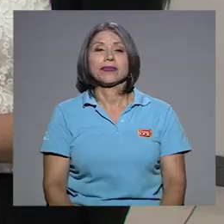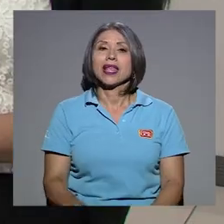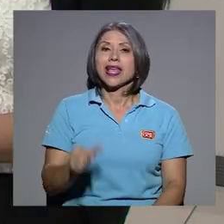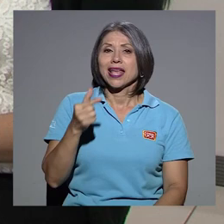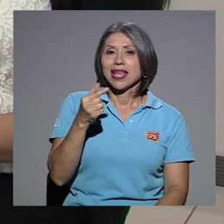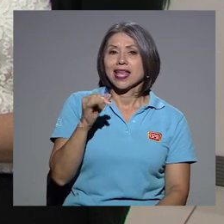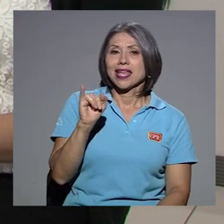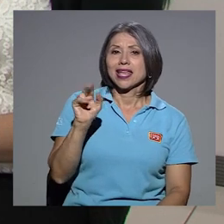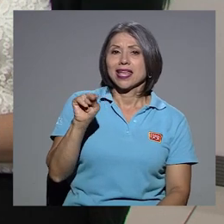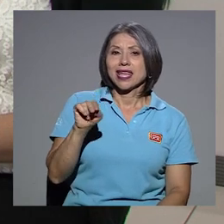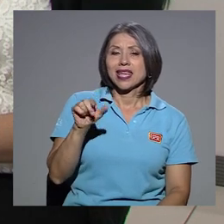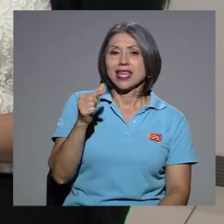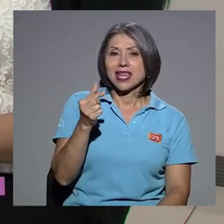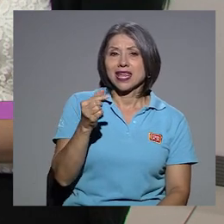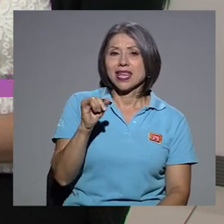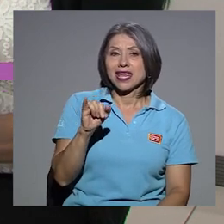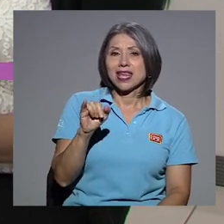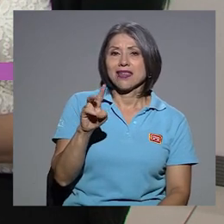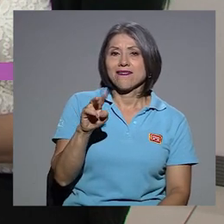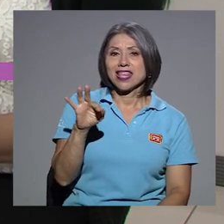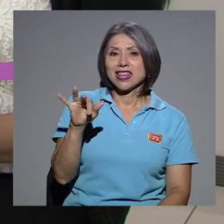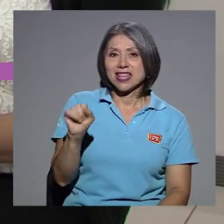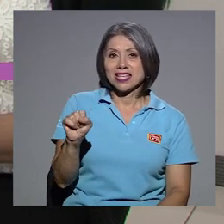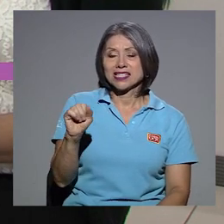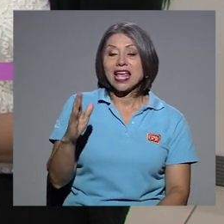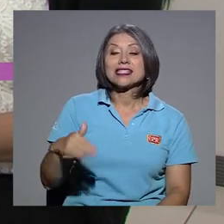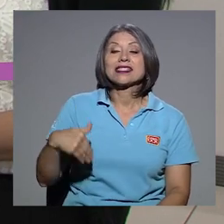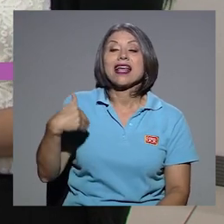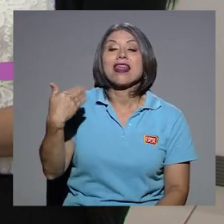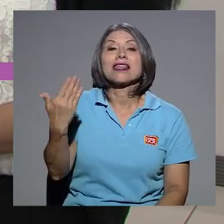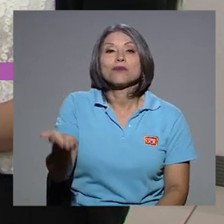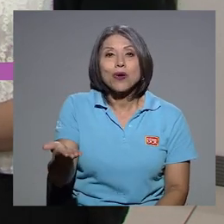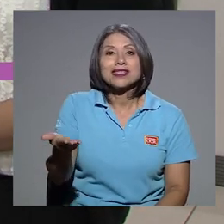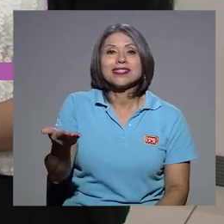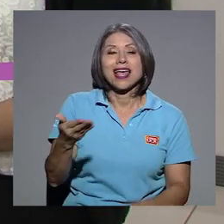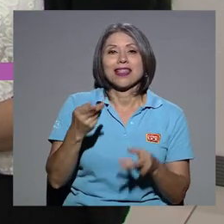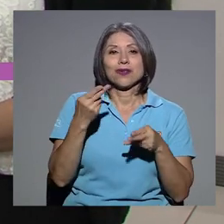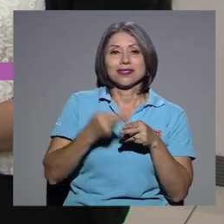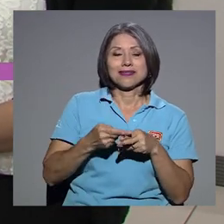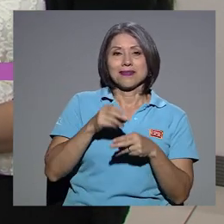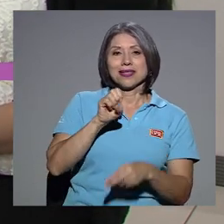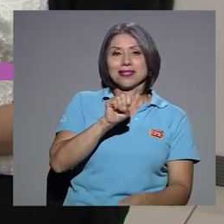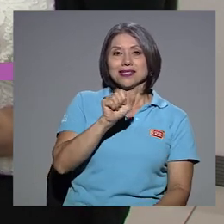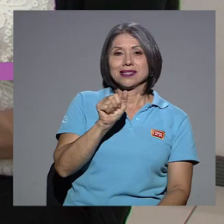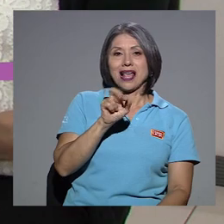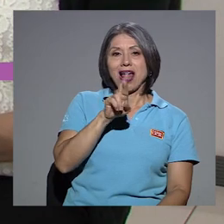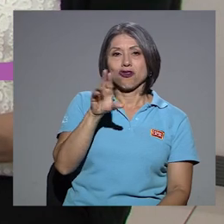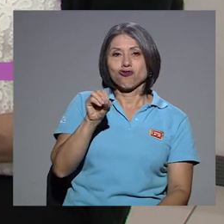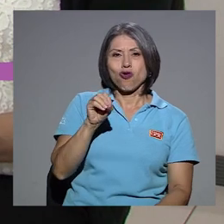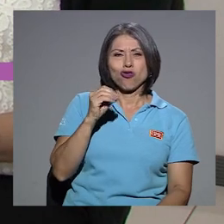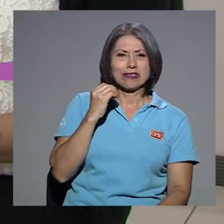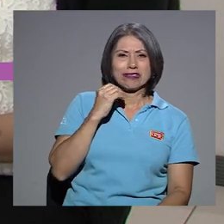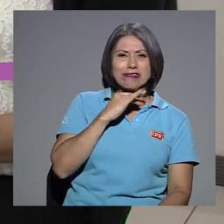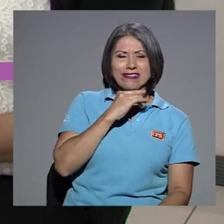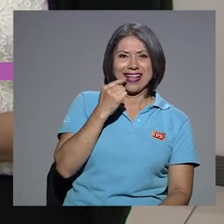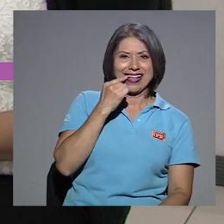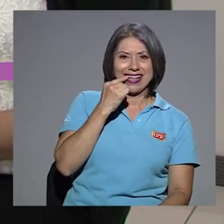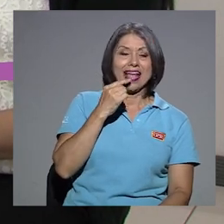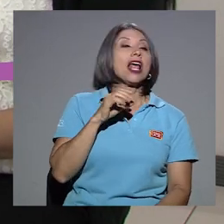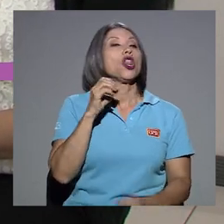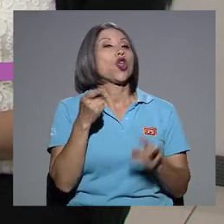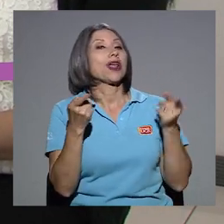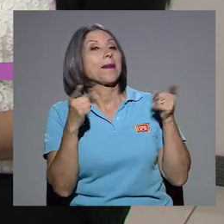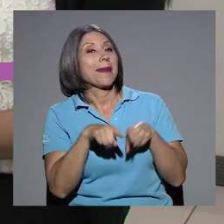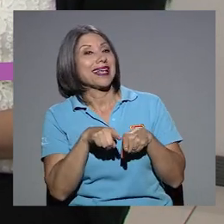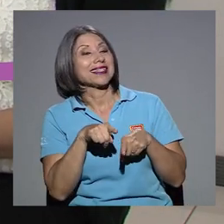La gingivitis es lo que está después del sarro. El sarro, lo que pasa es que el sarro es un factor de riesgo. Okay. El